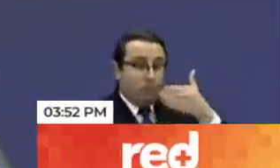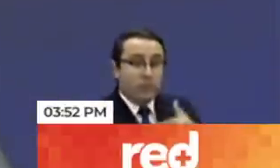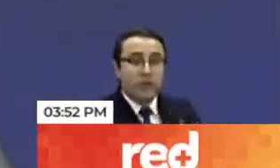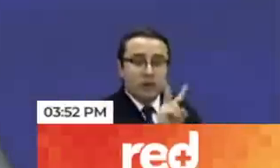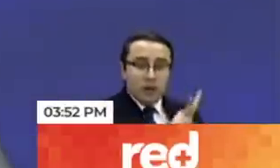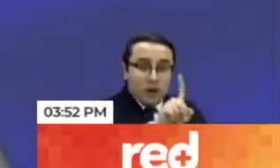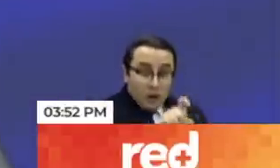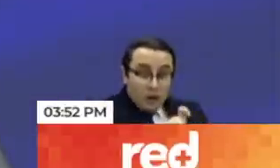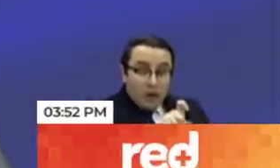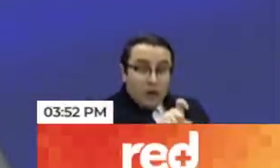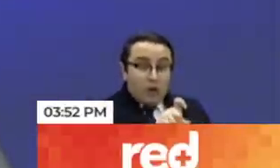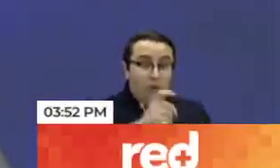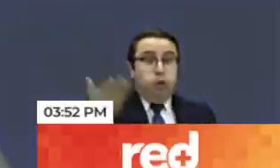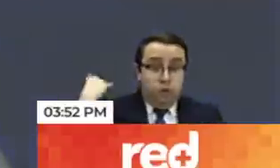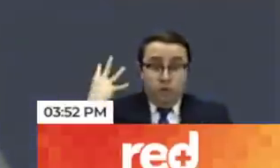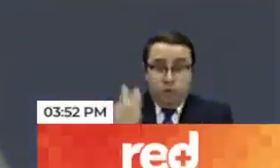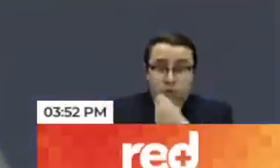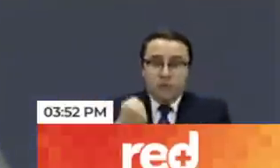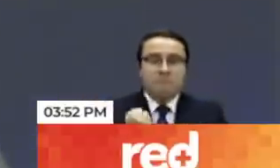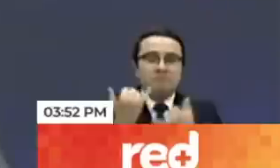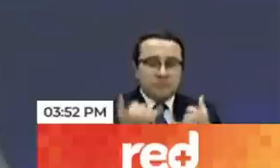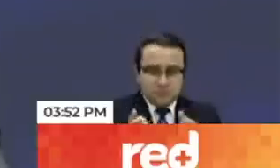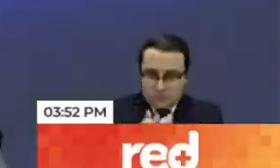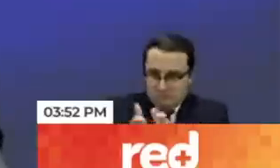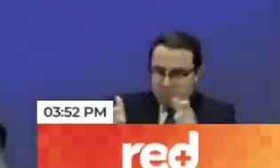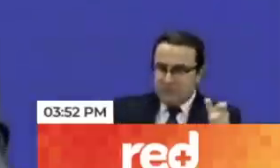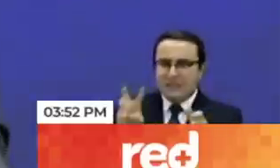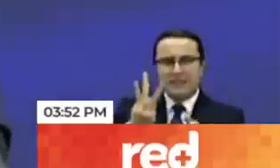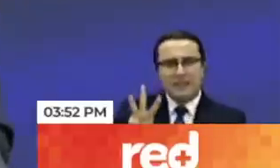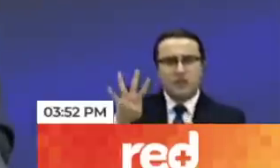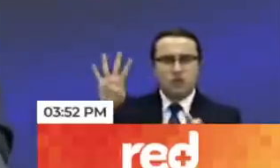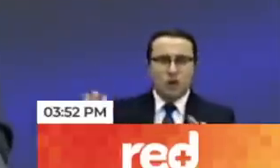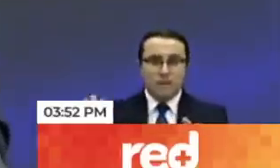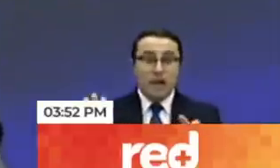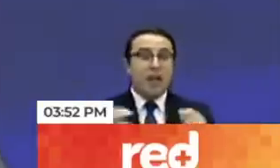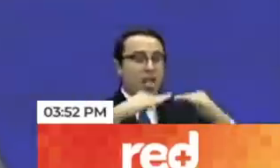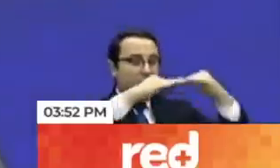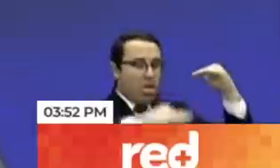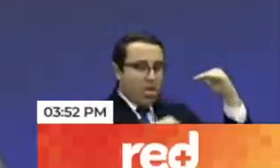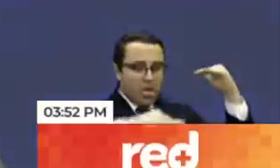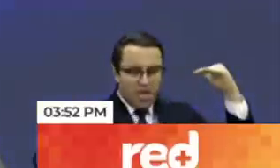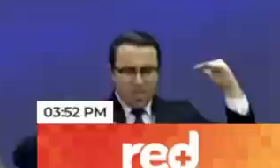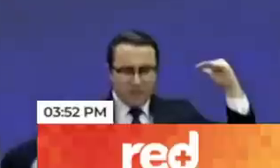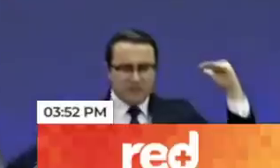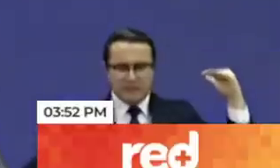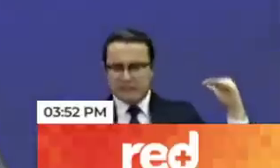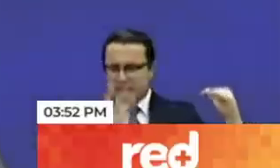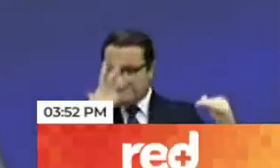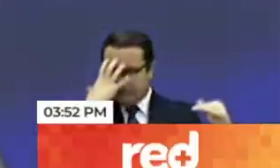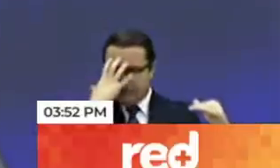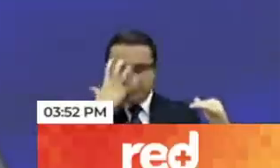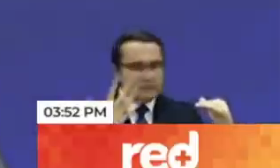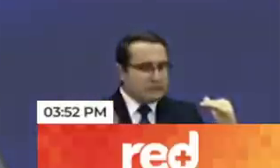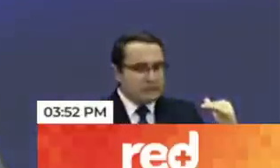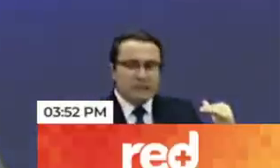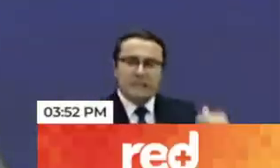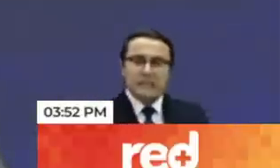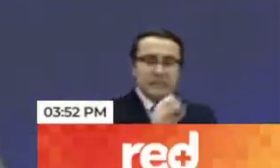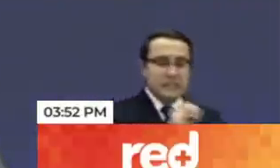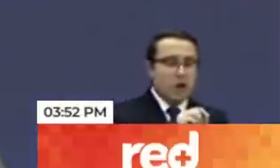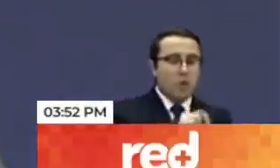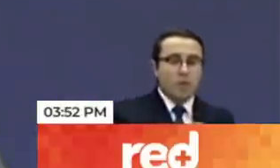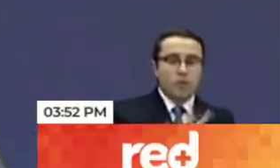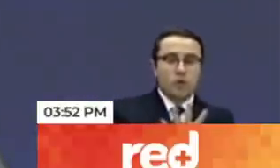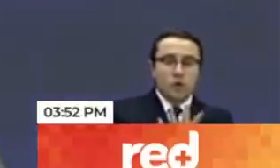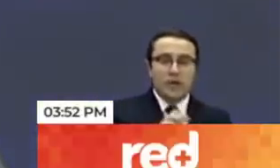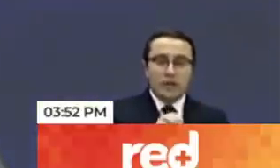hoy es del 39%. Un coeficiente de Gini, el de la inequidad, el de la vergüenza, de 0.508,